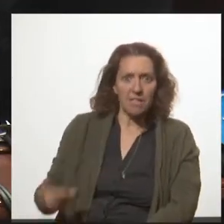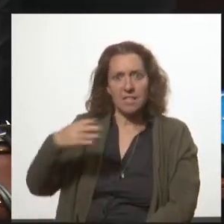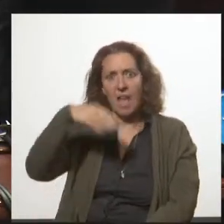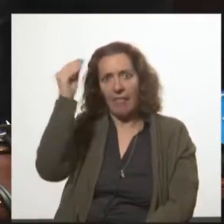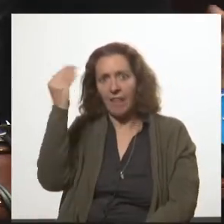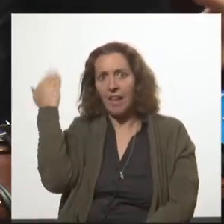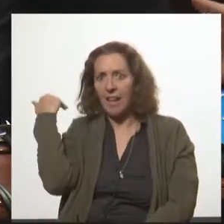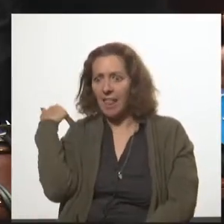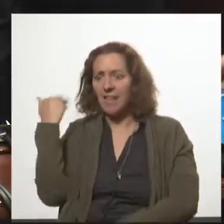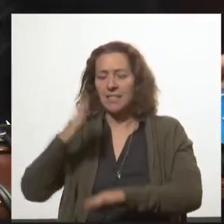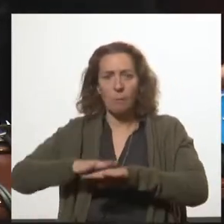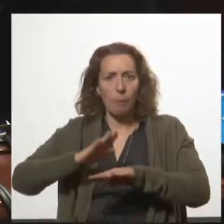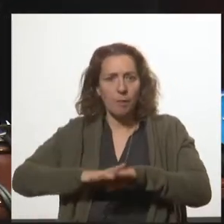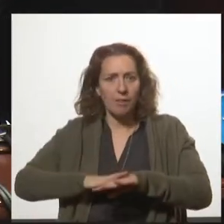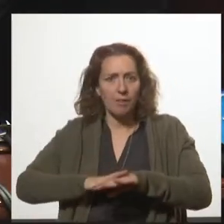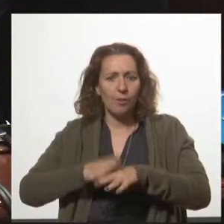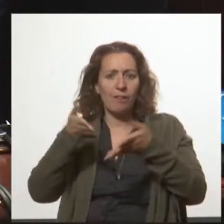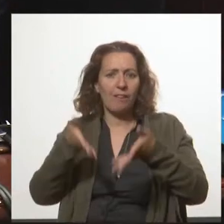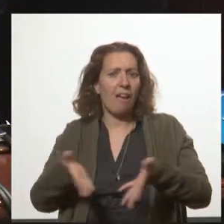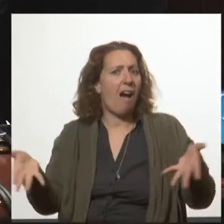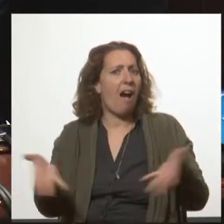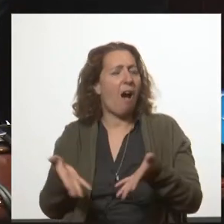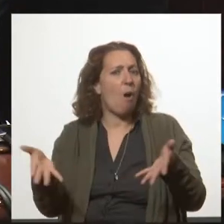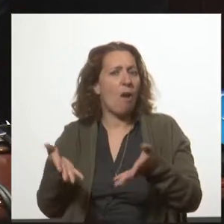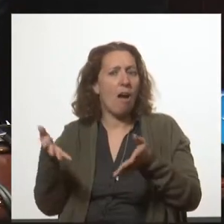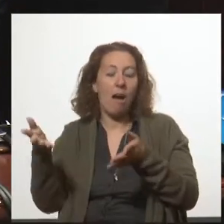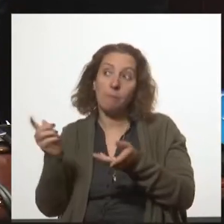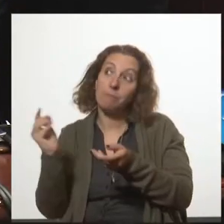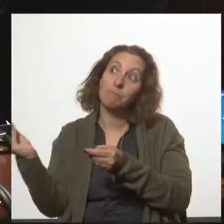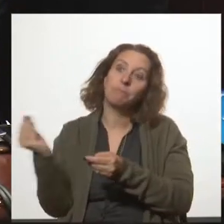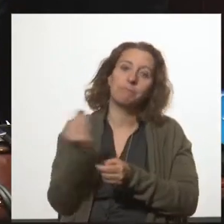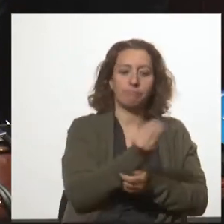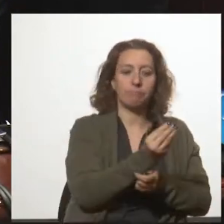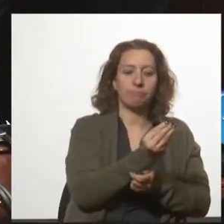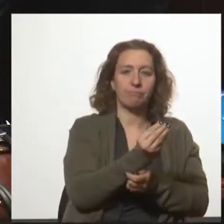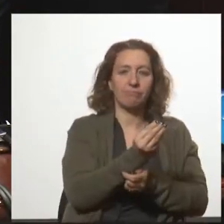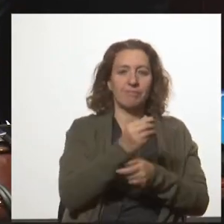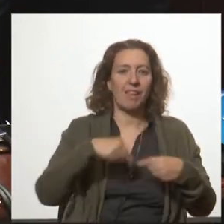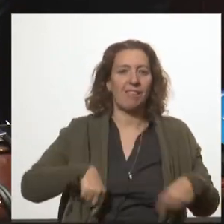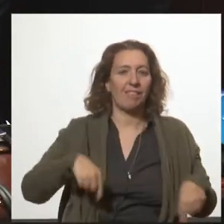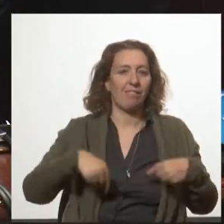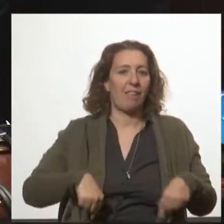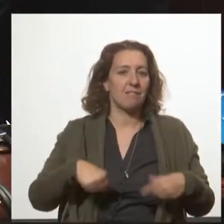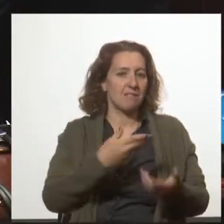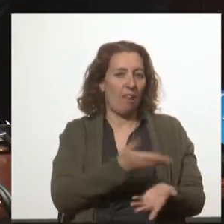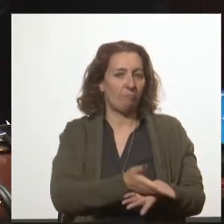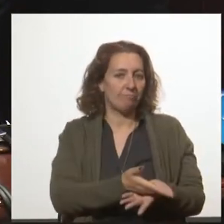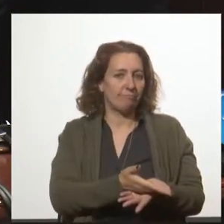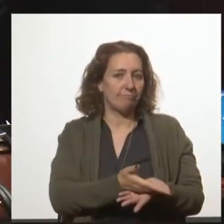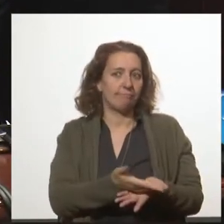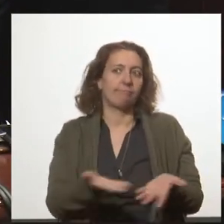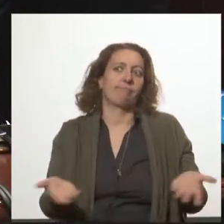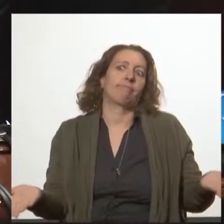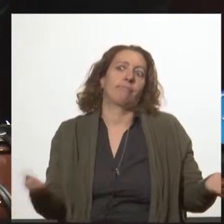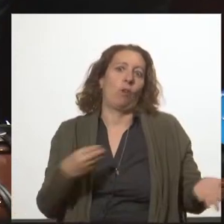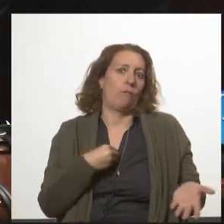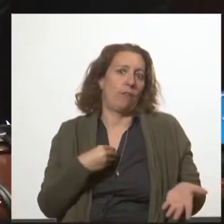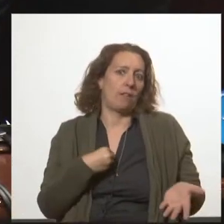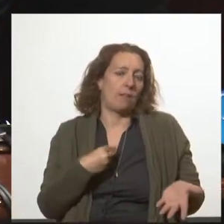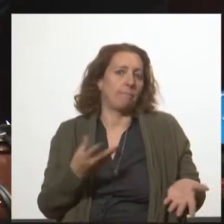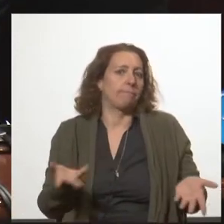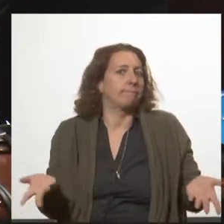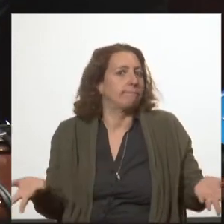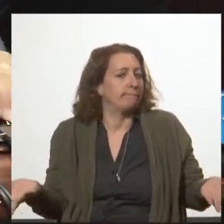de aquel momento y que hoy está en comisión ocupando un cargo de particular confianza en dependencia de montevideo o sea